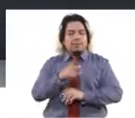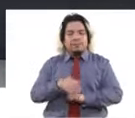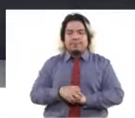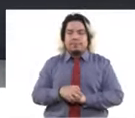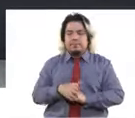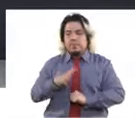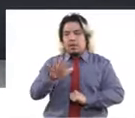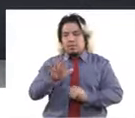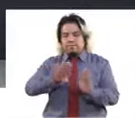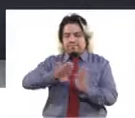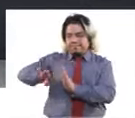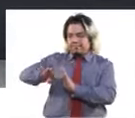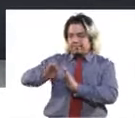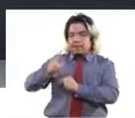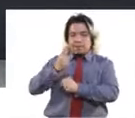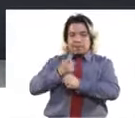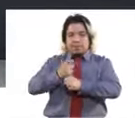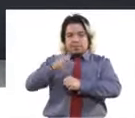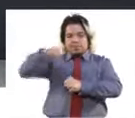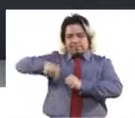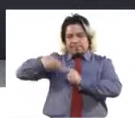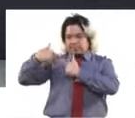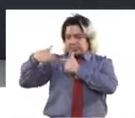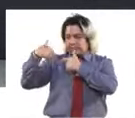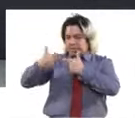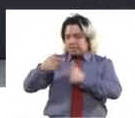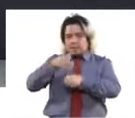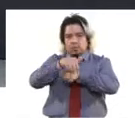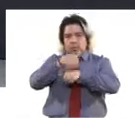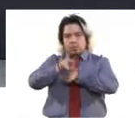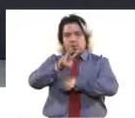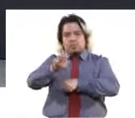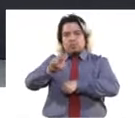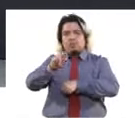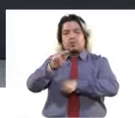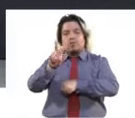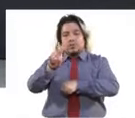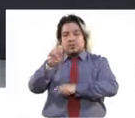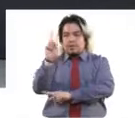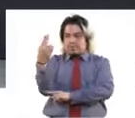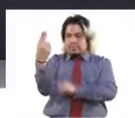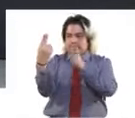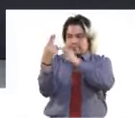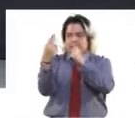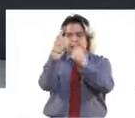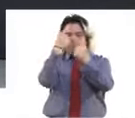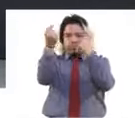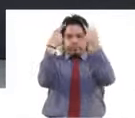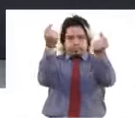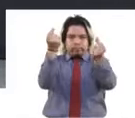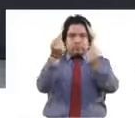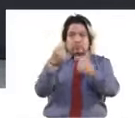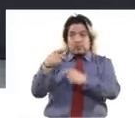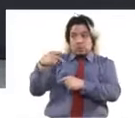Quiero felicitar a la generación que hoy se gradúa de esta universidad. Su esfuerzo y dedicación